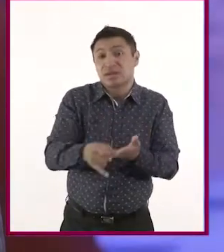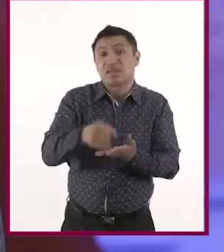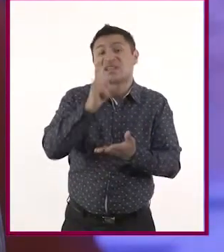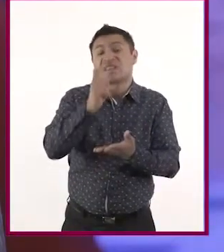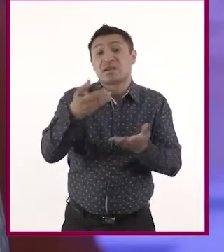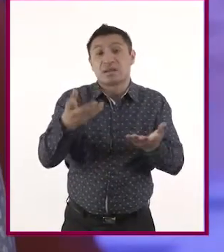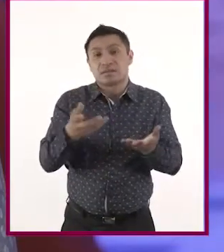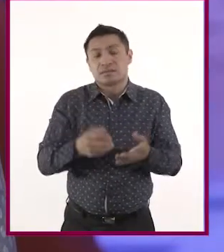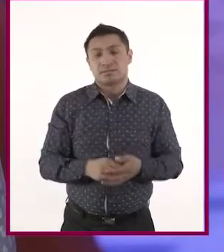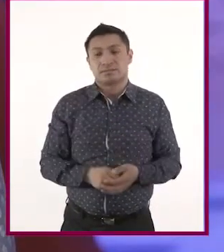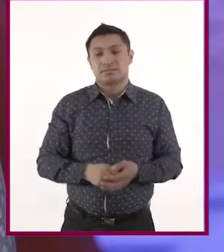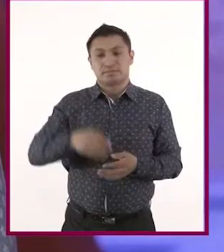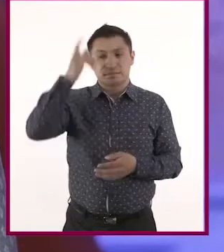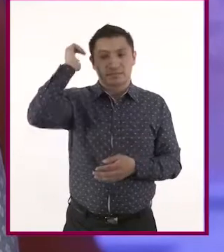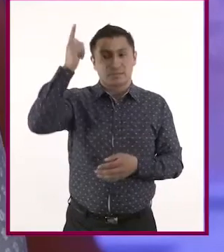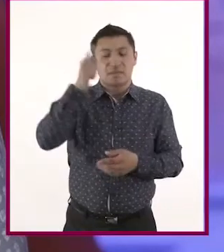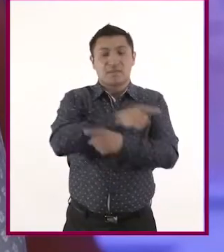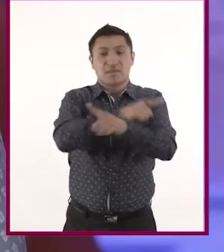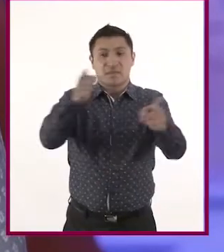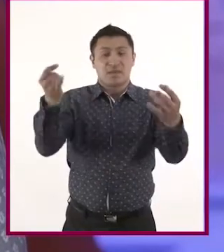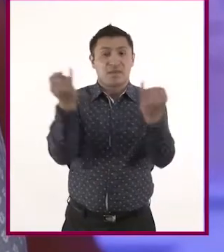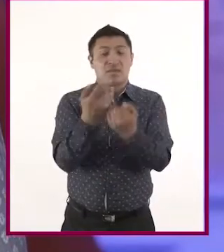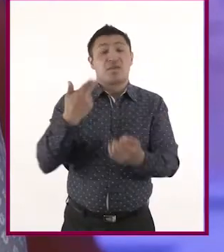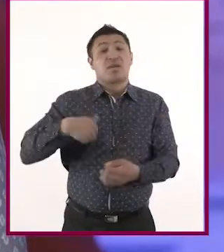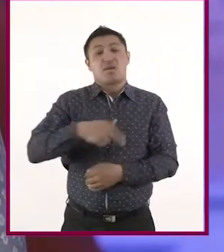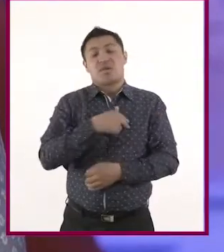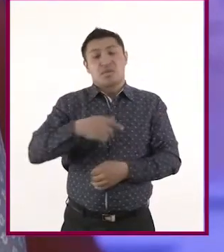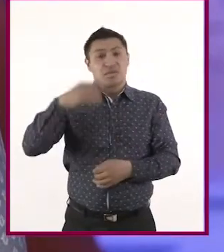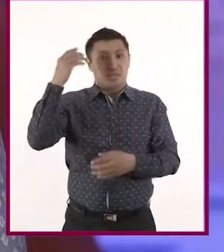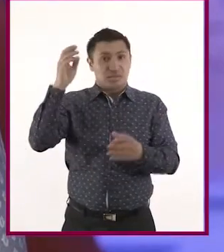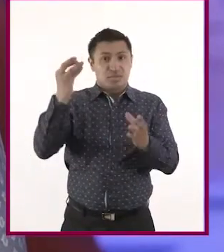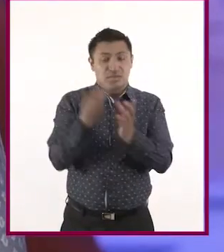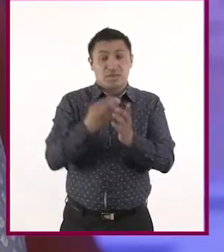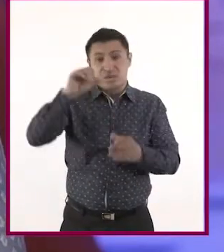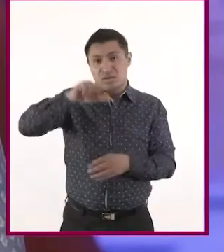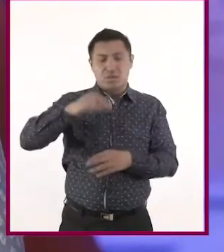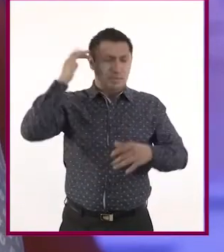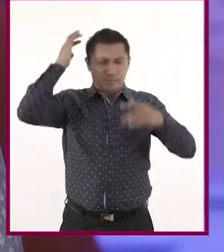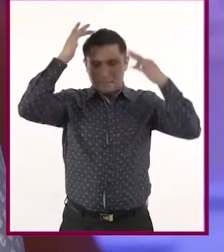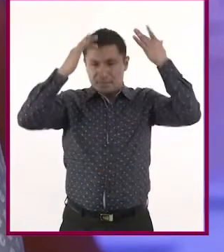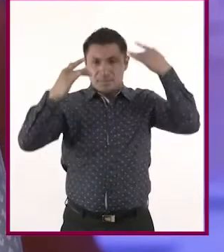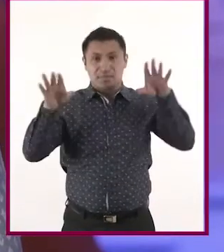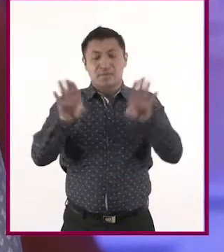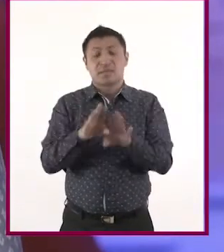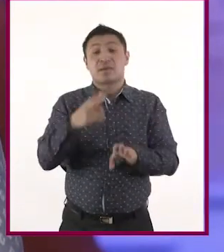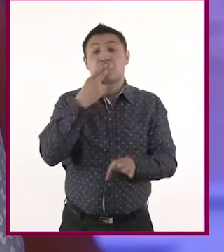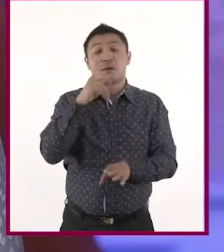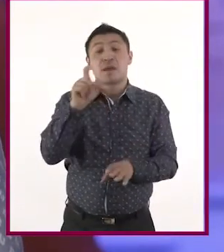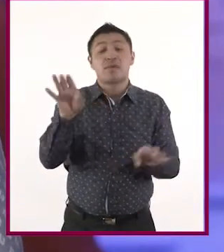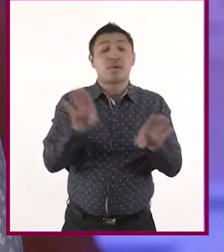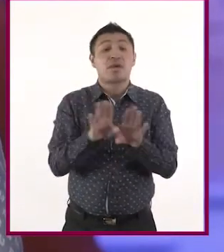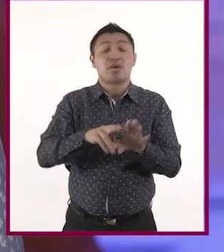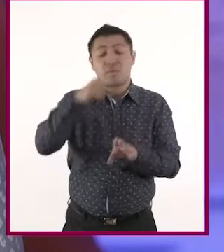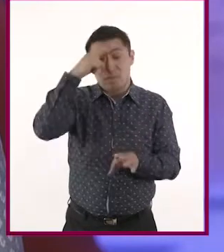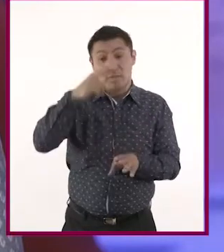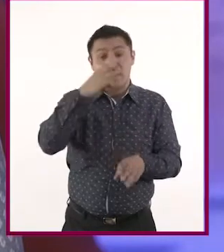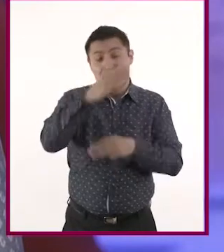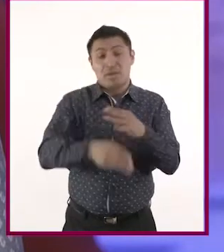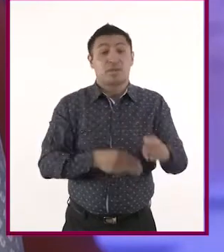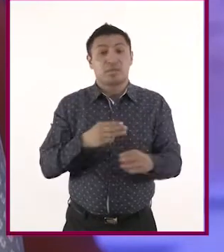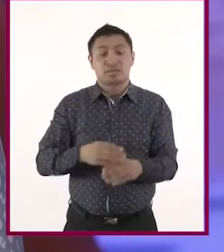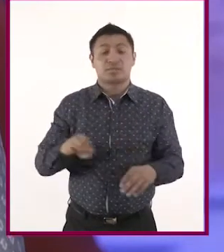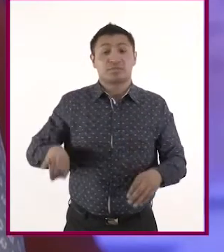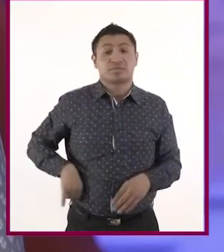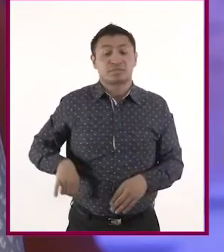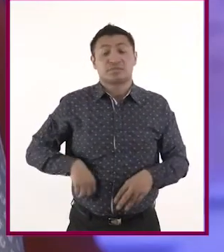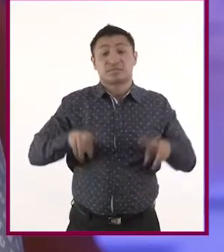Espero que a ustedes, como a nosotros, este programa les haya hecho reflexionar respecto al uso del agua en el mundo y en México. Interesarnos por esta